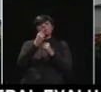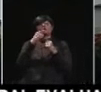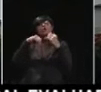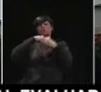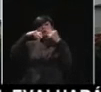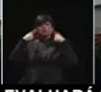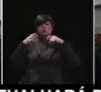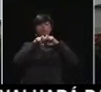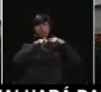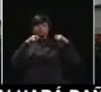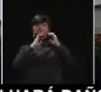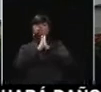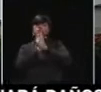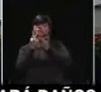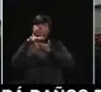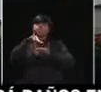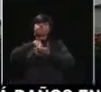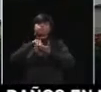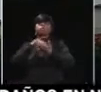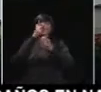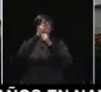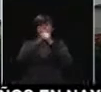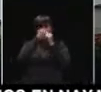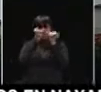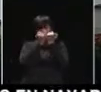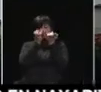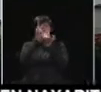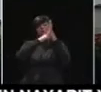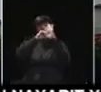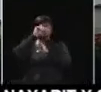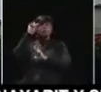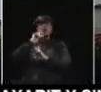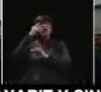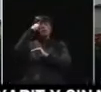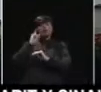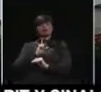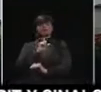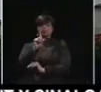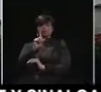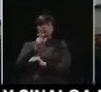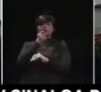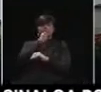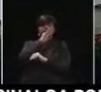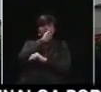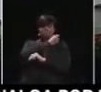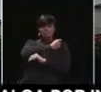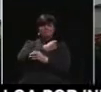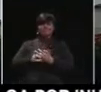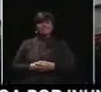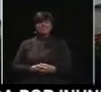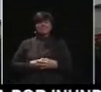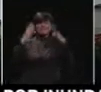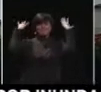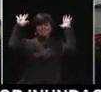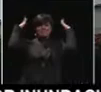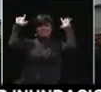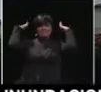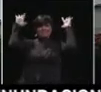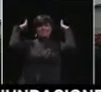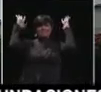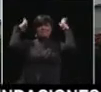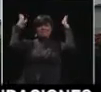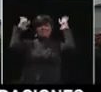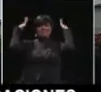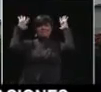la estación de radio de este organismo y el canal del Congreso de la Ciudad de México serán transformados en verdaderos